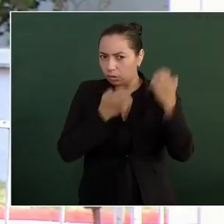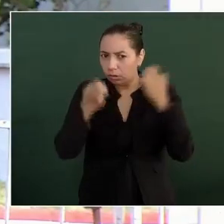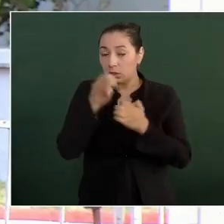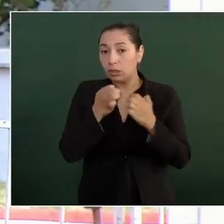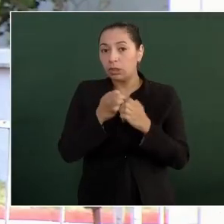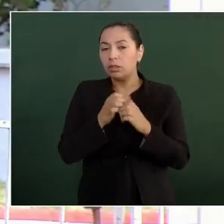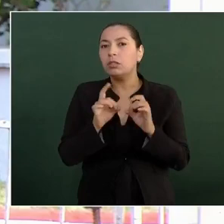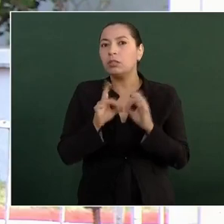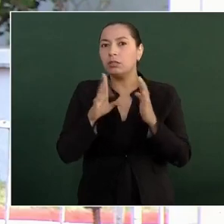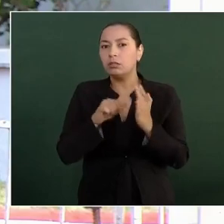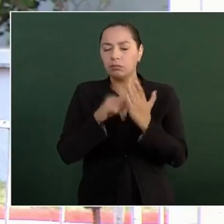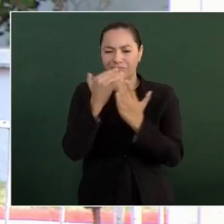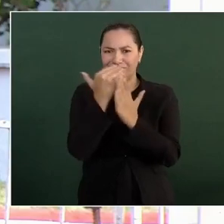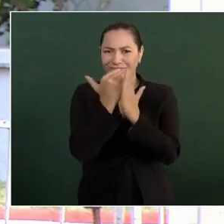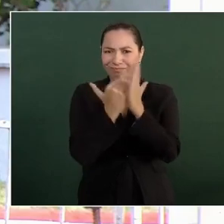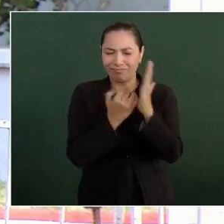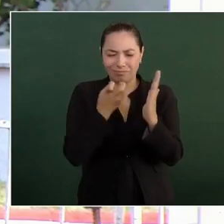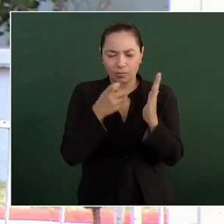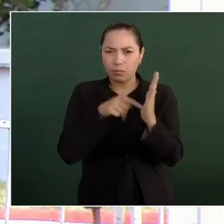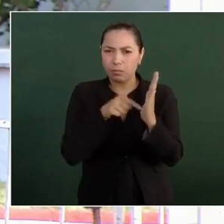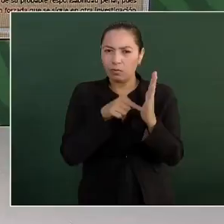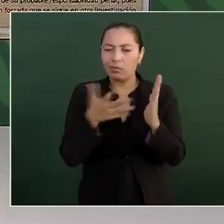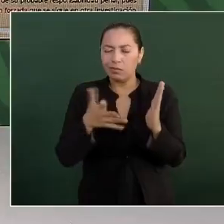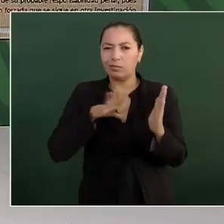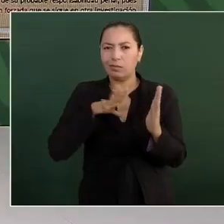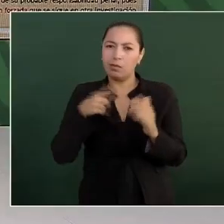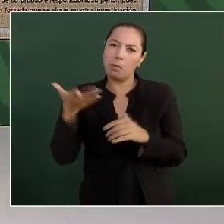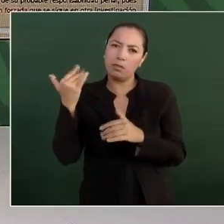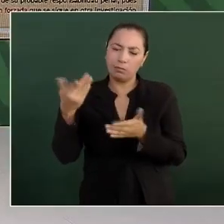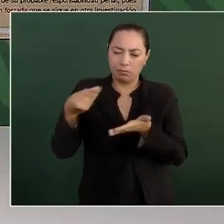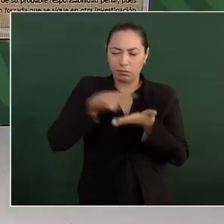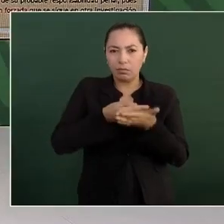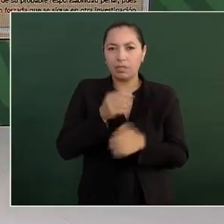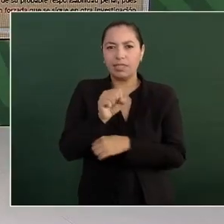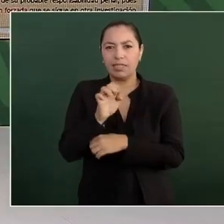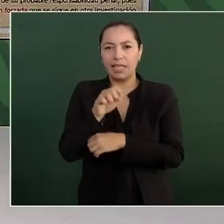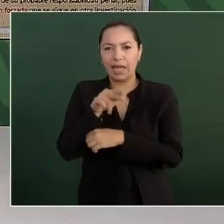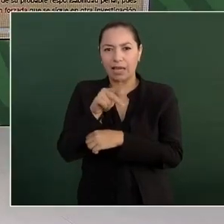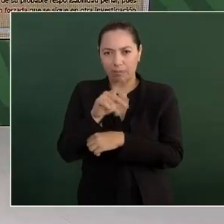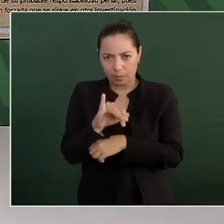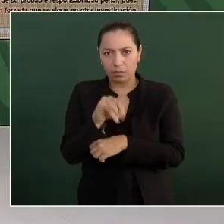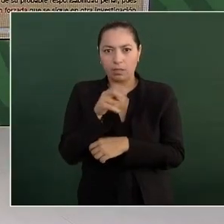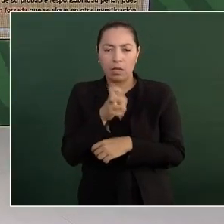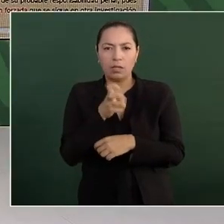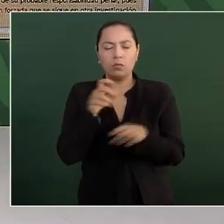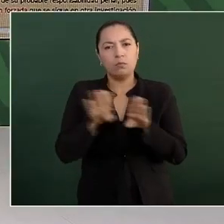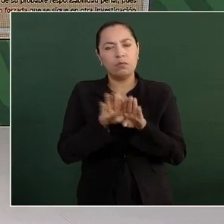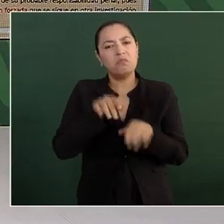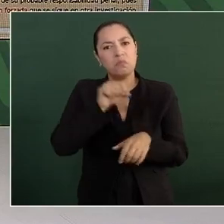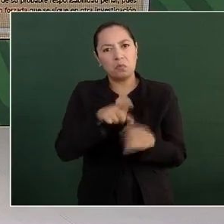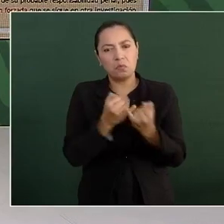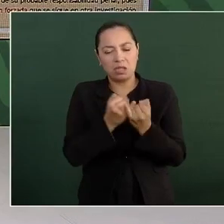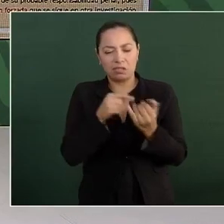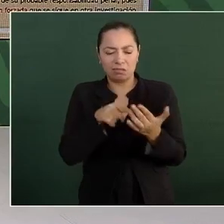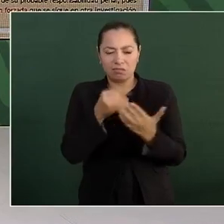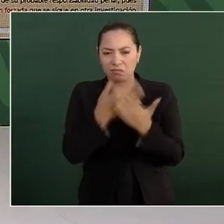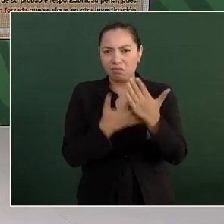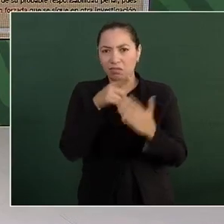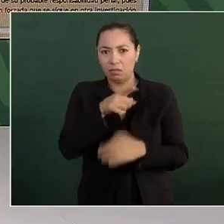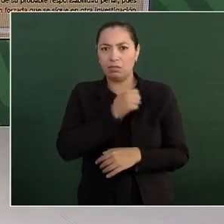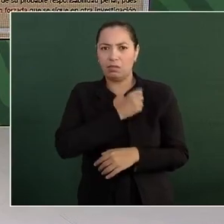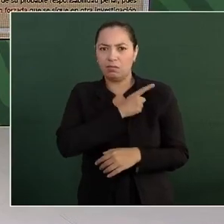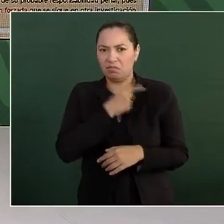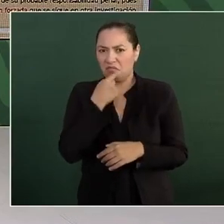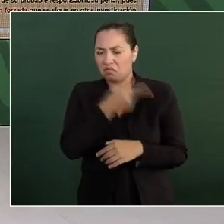procesal de sustracción presentado por SENAPI, así como la situación de salud del procesado, la cual